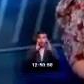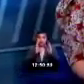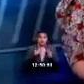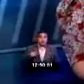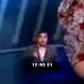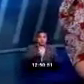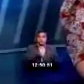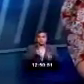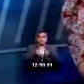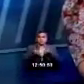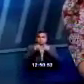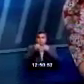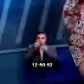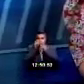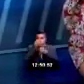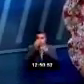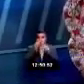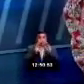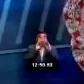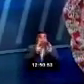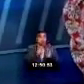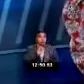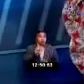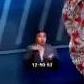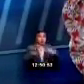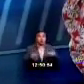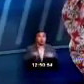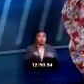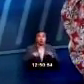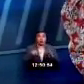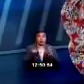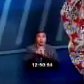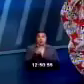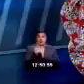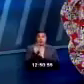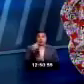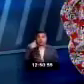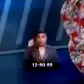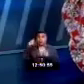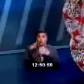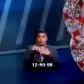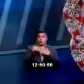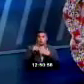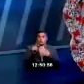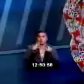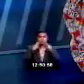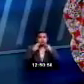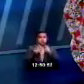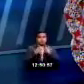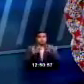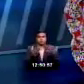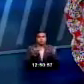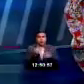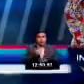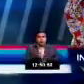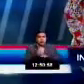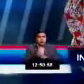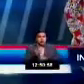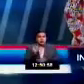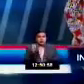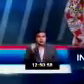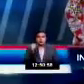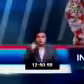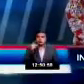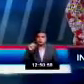De sintonía, seguimos informando, atención, porque transacciones por más de 500 millones de dólares son investigadas por las autoridades del